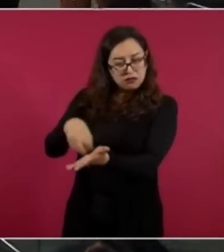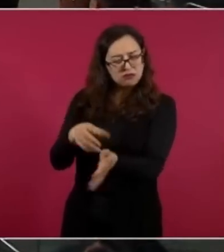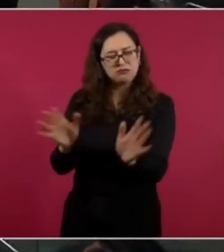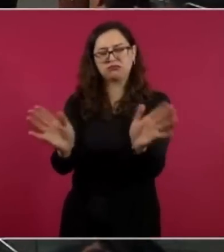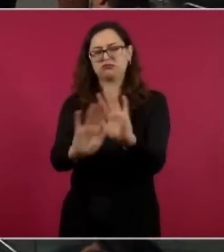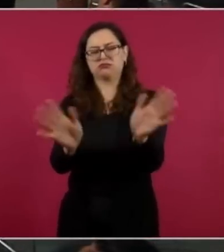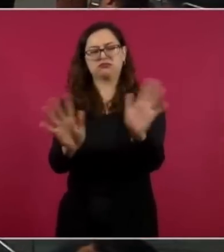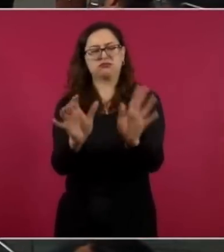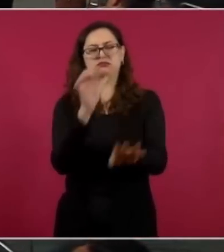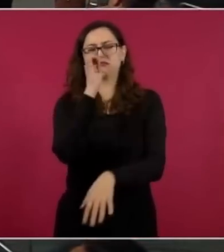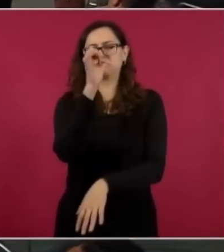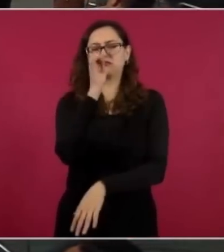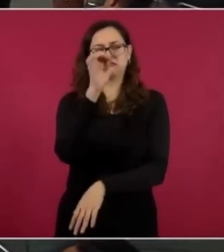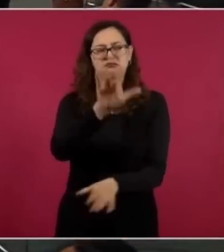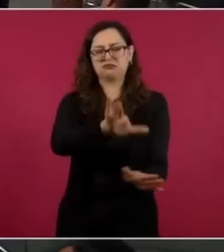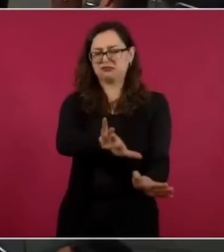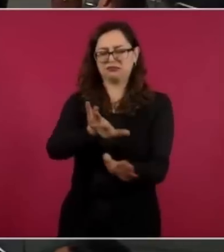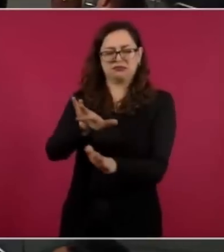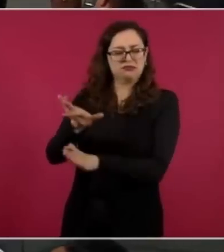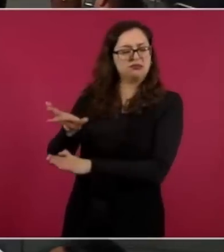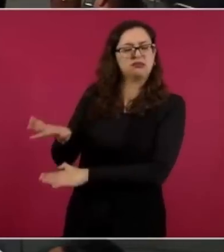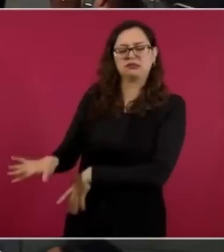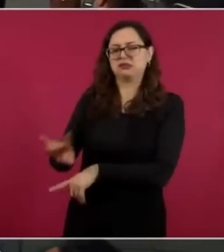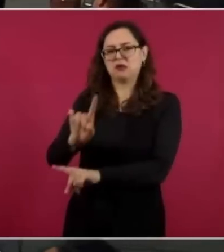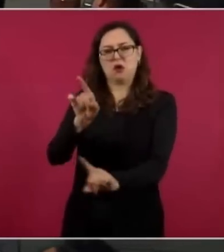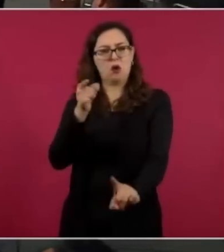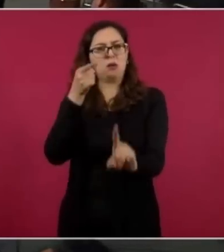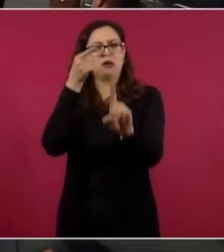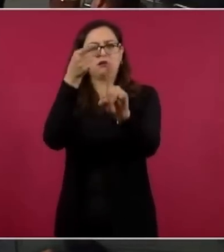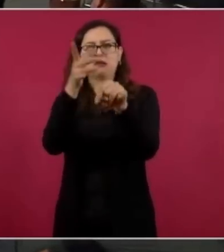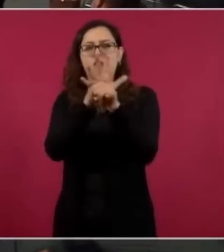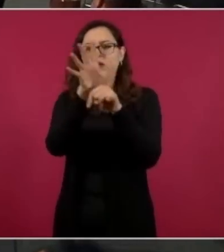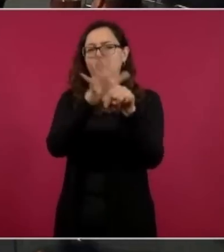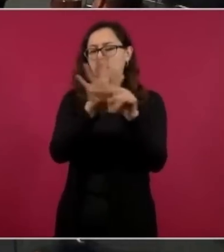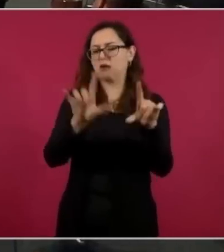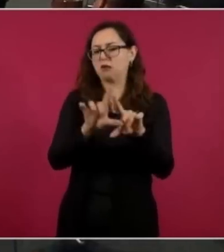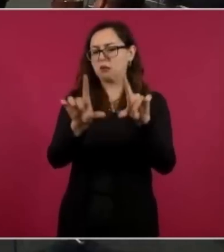fortalecer el movimiento de transformación